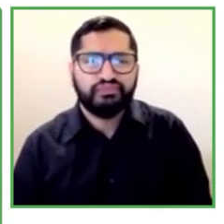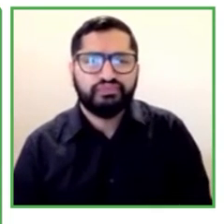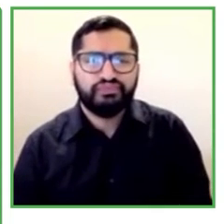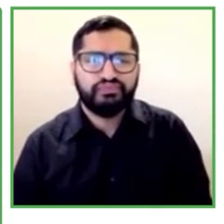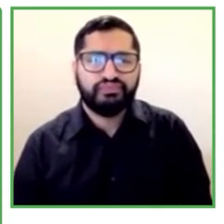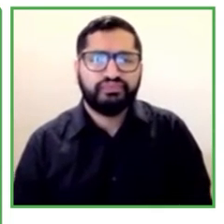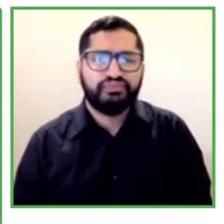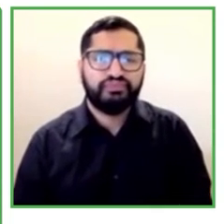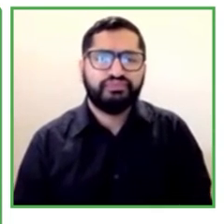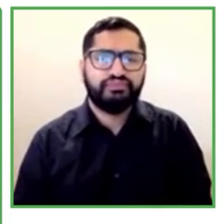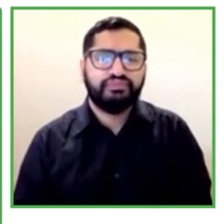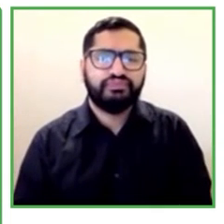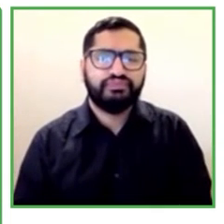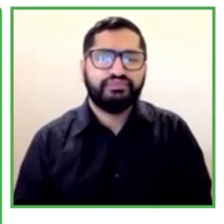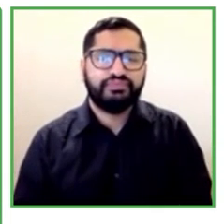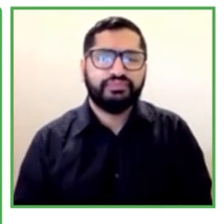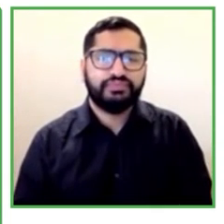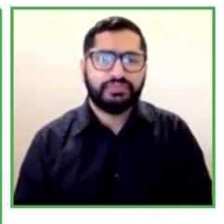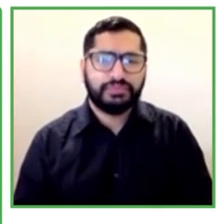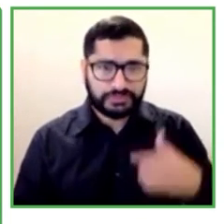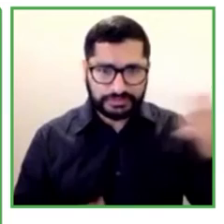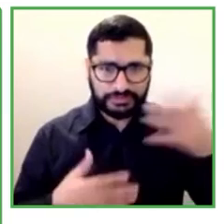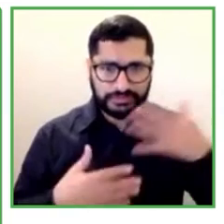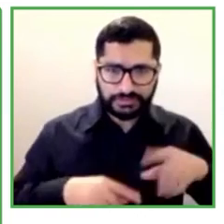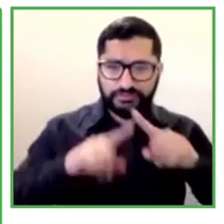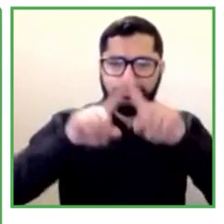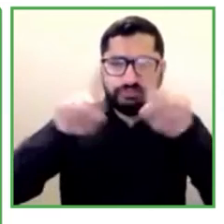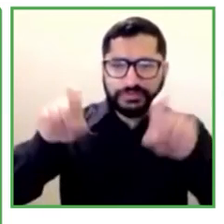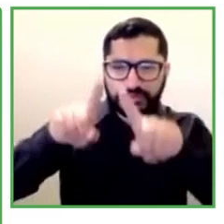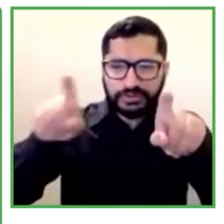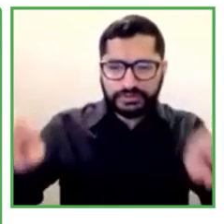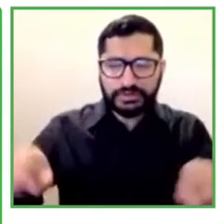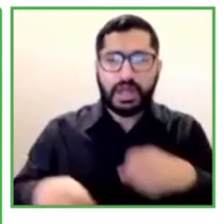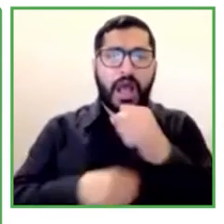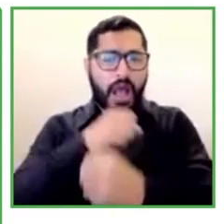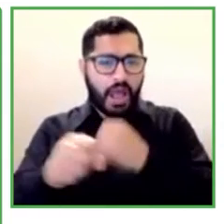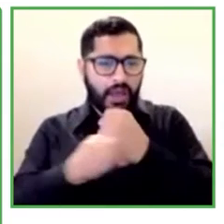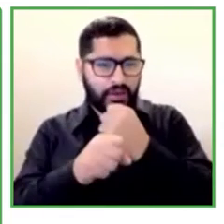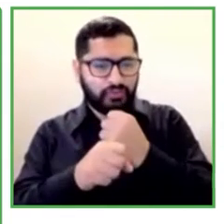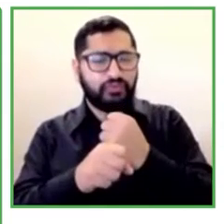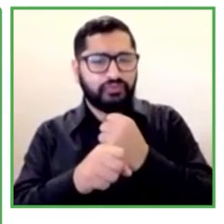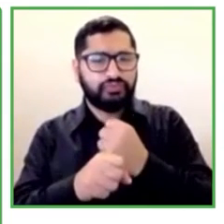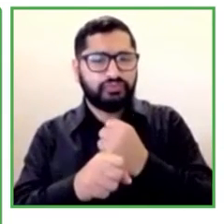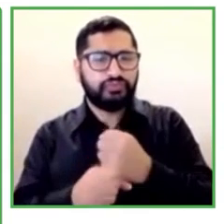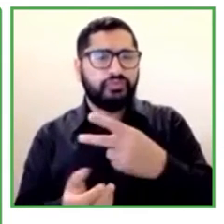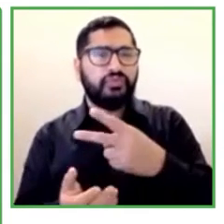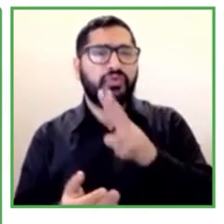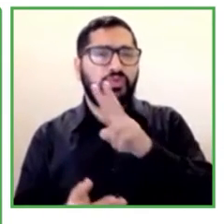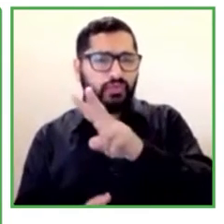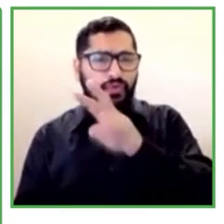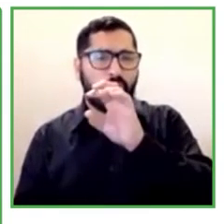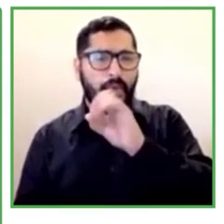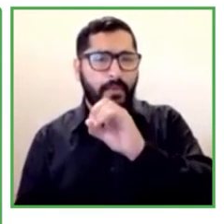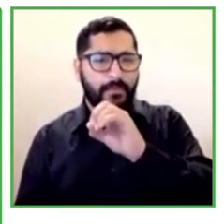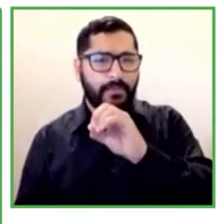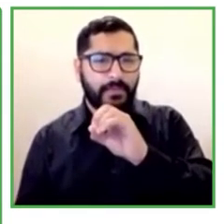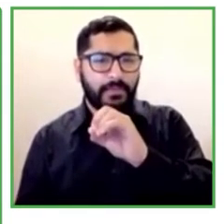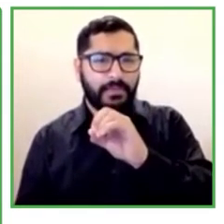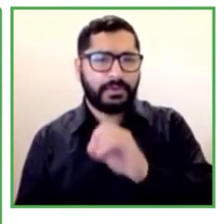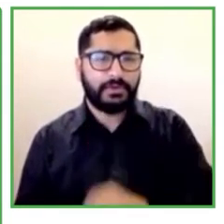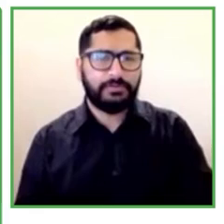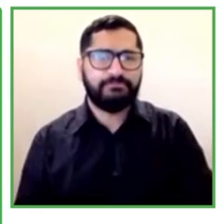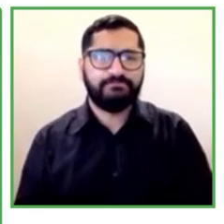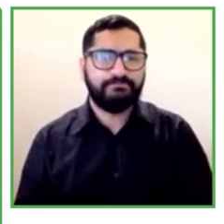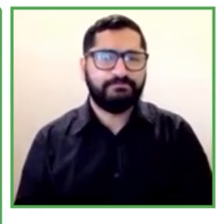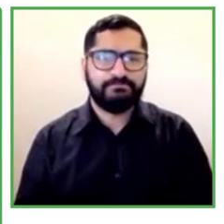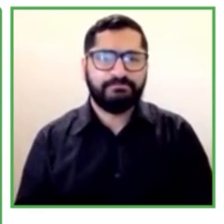y Amena es la presidenta ejecutiva, CEO y fundadora de Ham Consulting, que